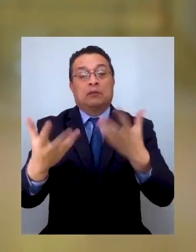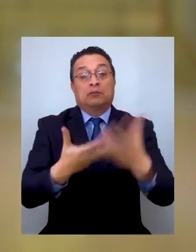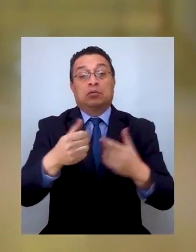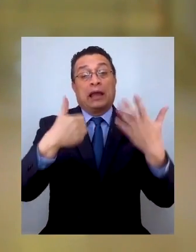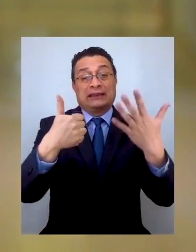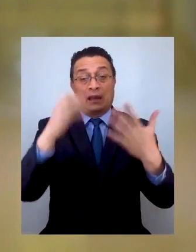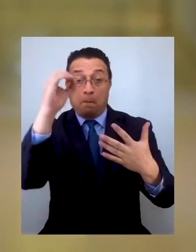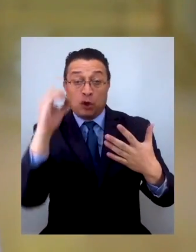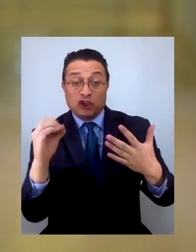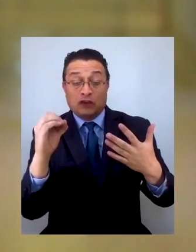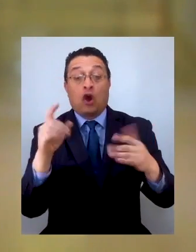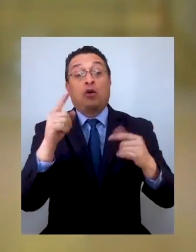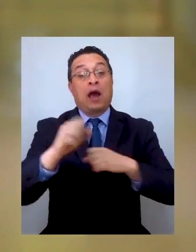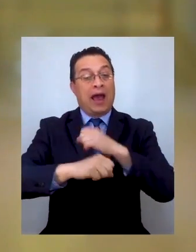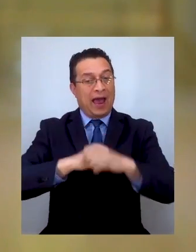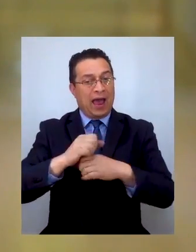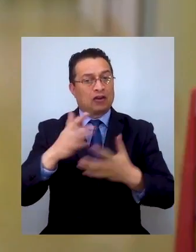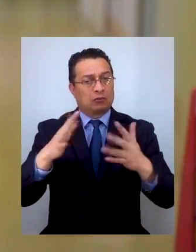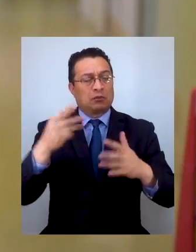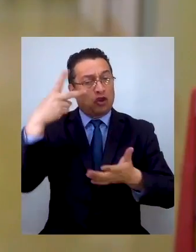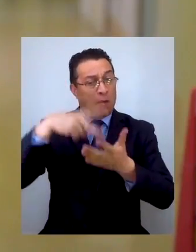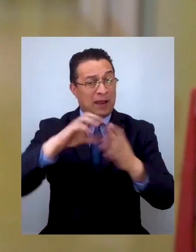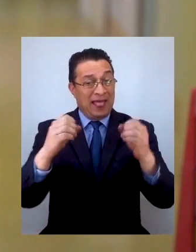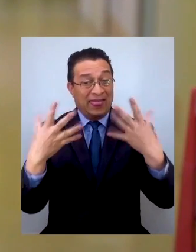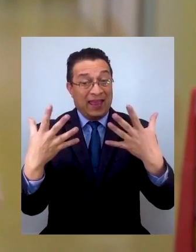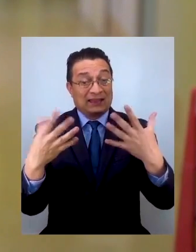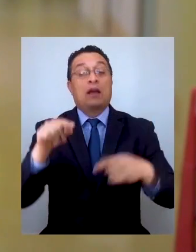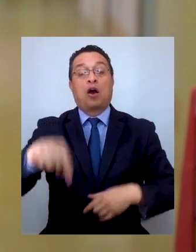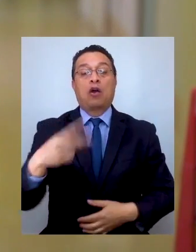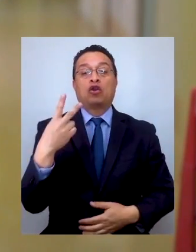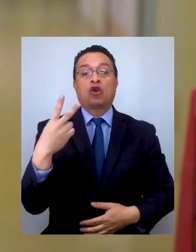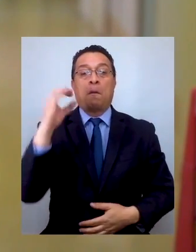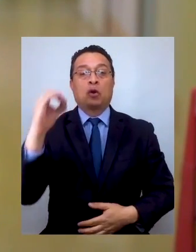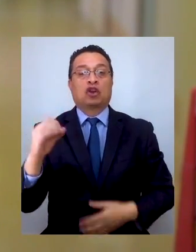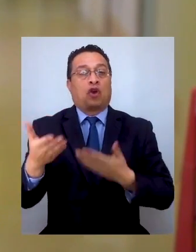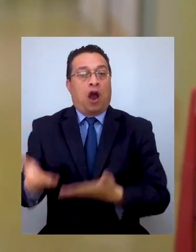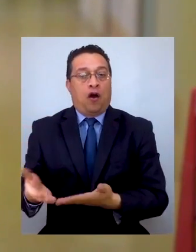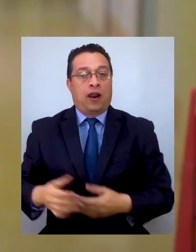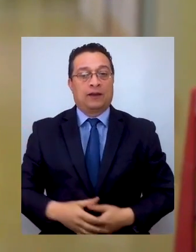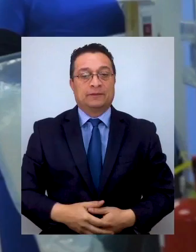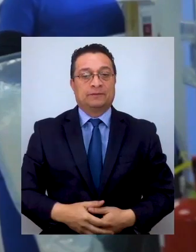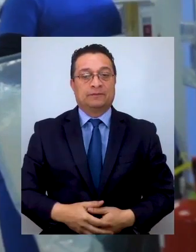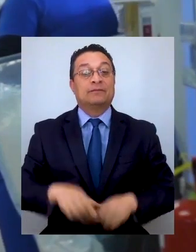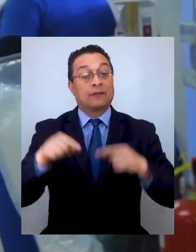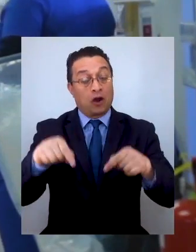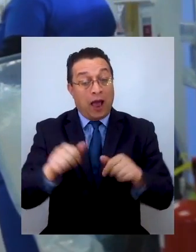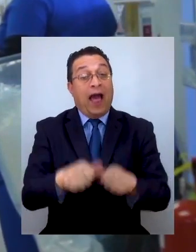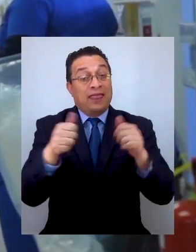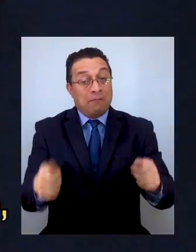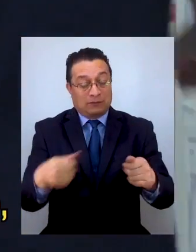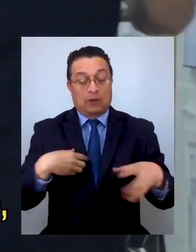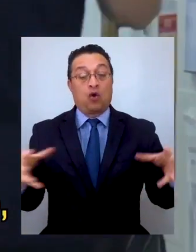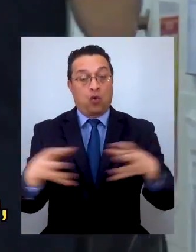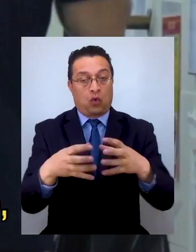quemados, desde un 6% en los años cercanos al 2010 a un 2% actualmente. Hoy